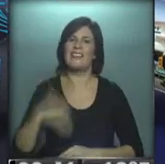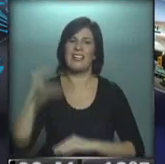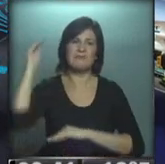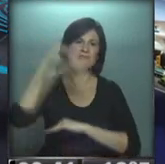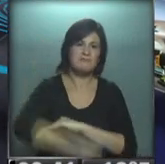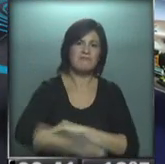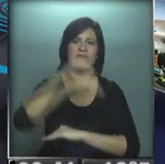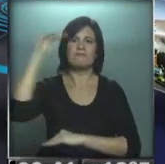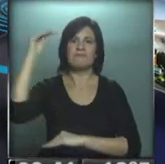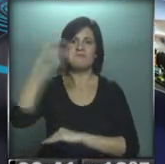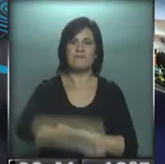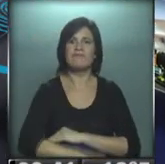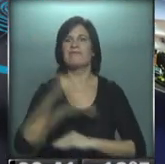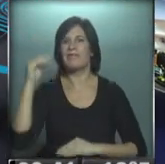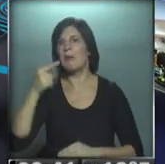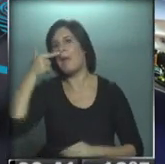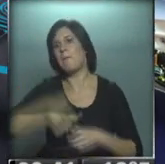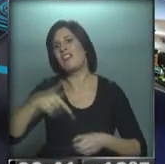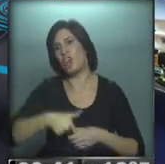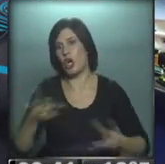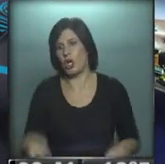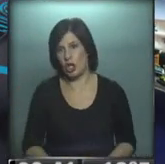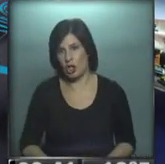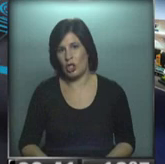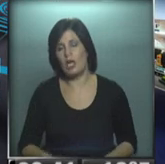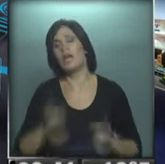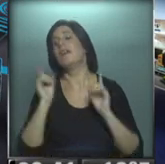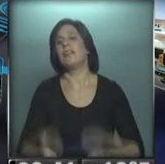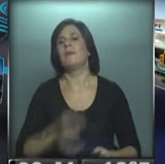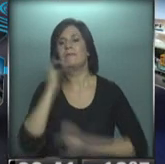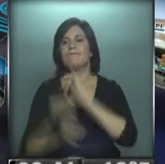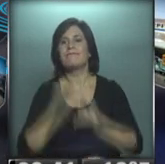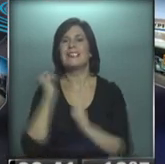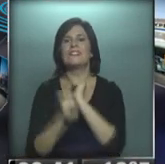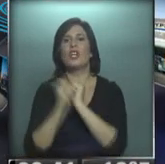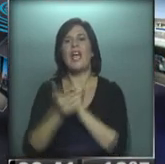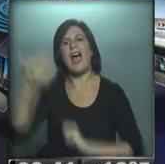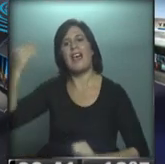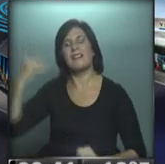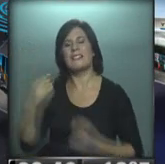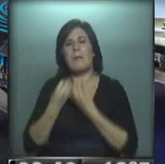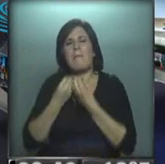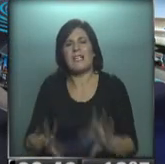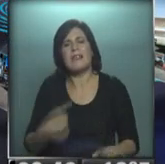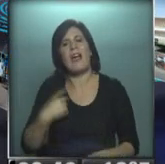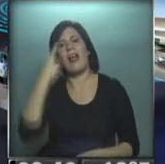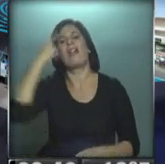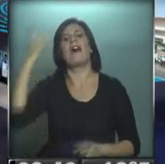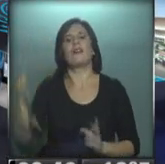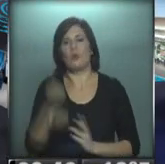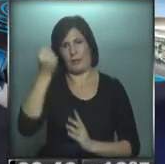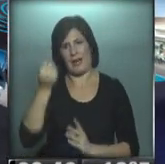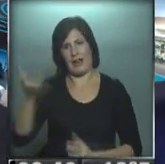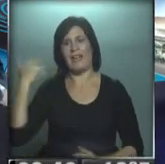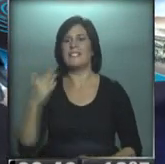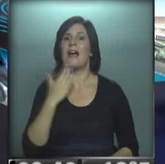producción y la exploración del petróleo. Pero compartimos también lo que ha sido la crónica de la expropiación, porque ustedes recordarán que en abril del año